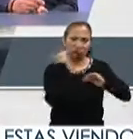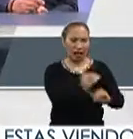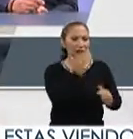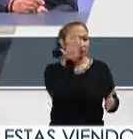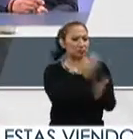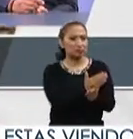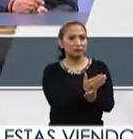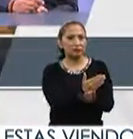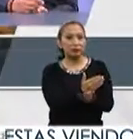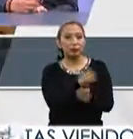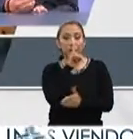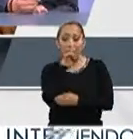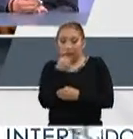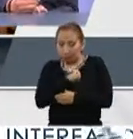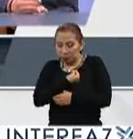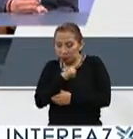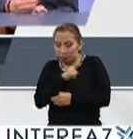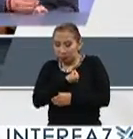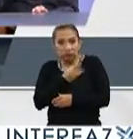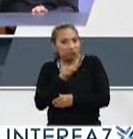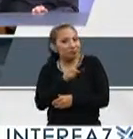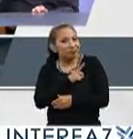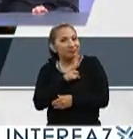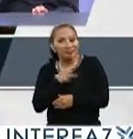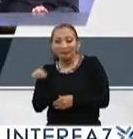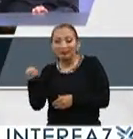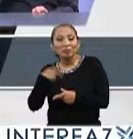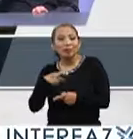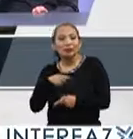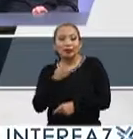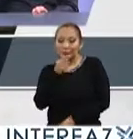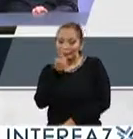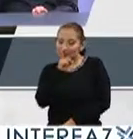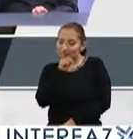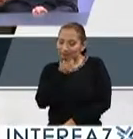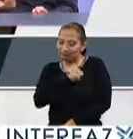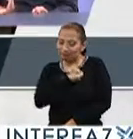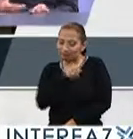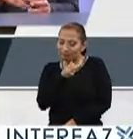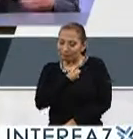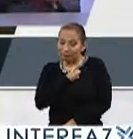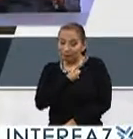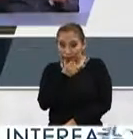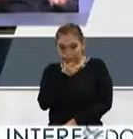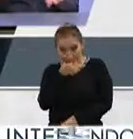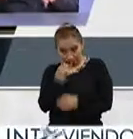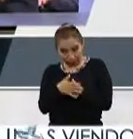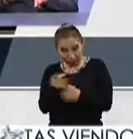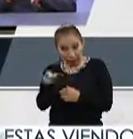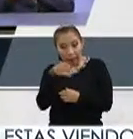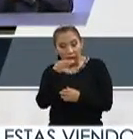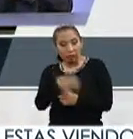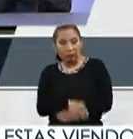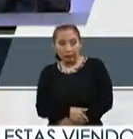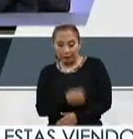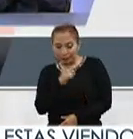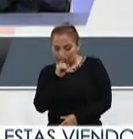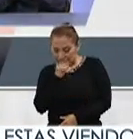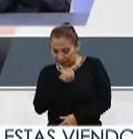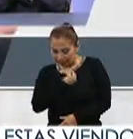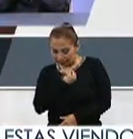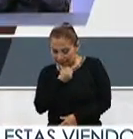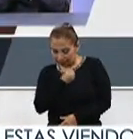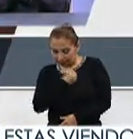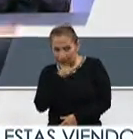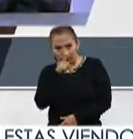Dejando atrás el silencio. El problema con estas personas es que se callan, no dicen nada, están amenazadas, están lo que sea. Y entonces, mientras